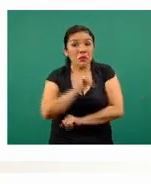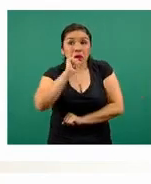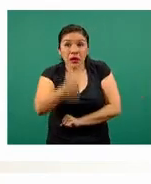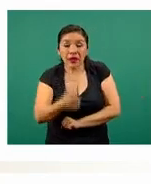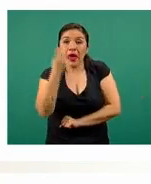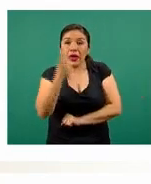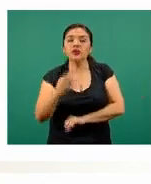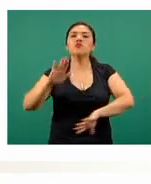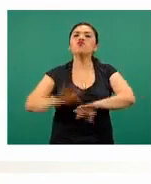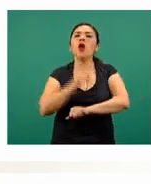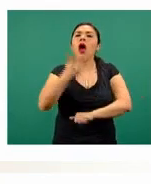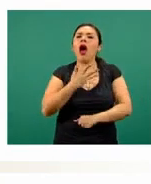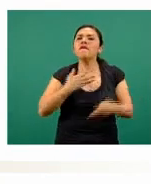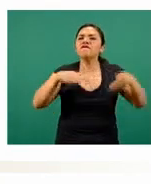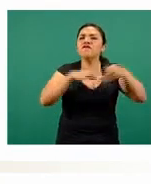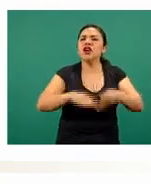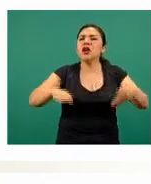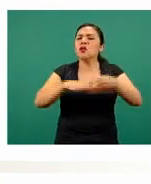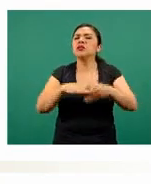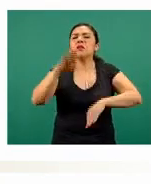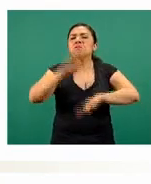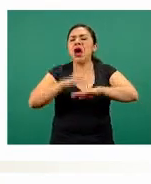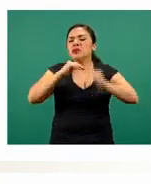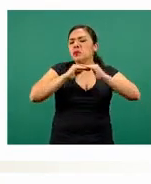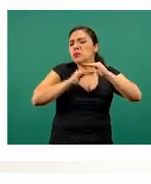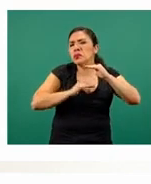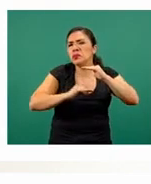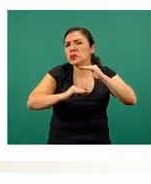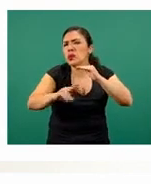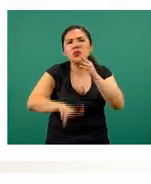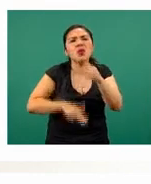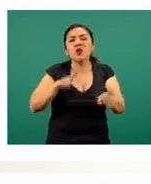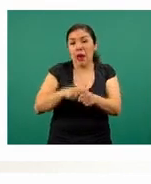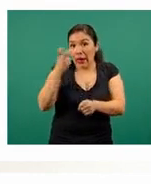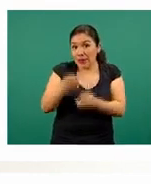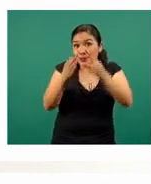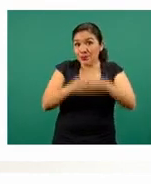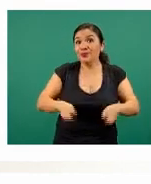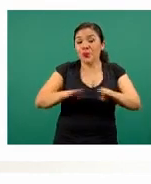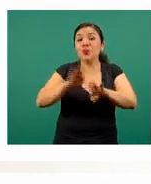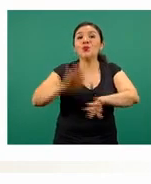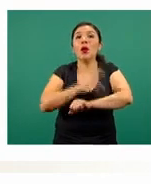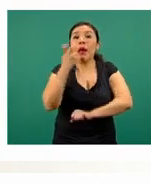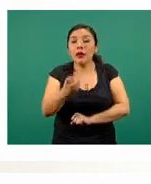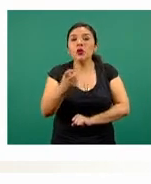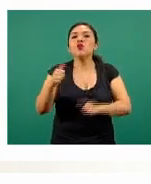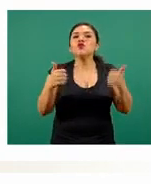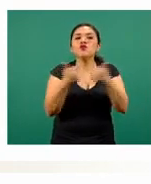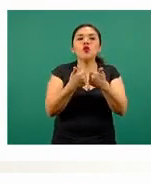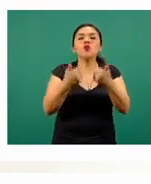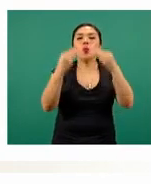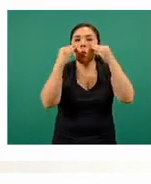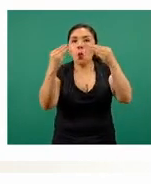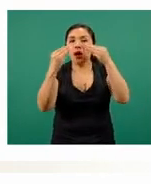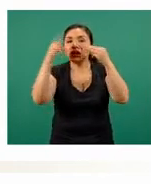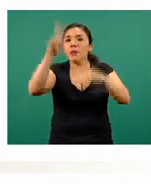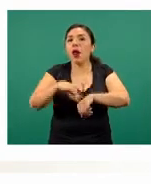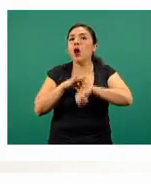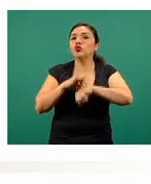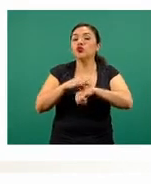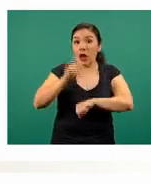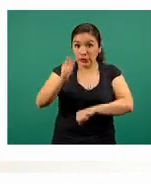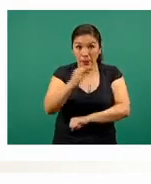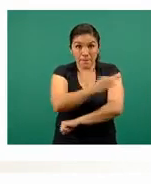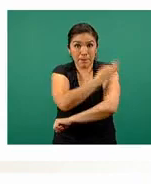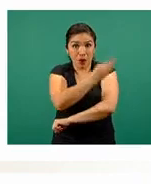a partir de una frecuencia baja. Una frecuencia baja, lo cual es muy importante porque nos va mostrando en la vida real que